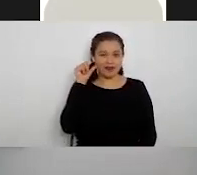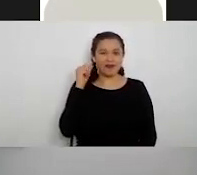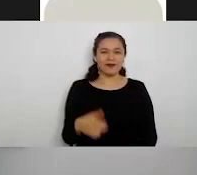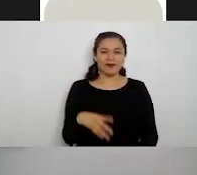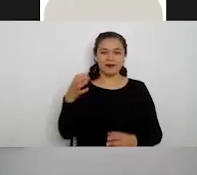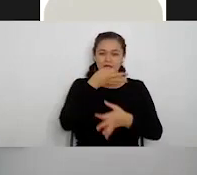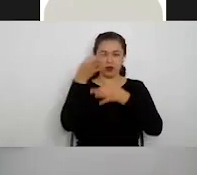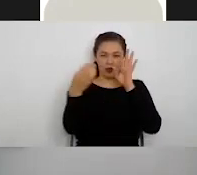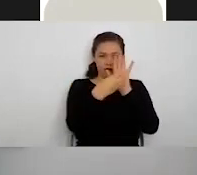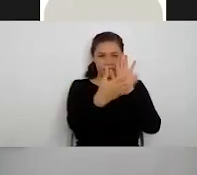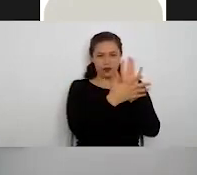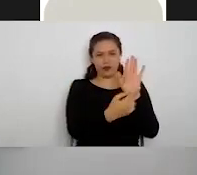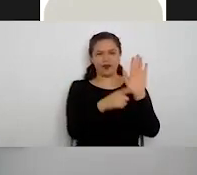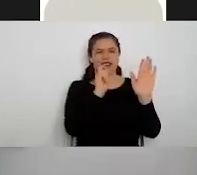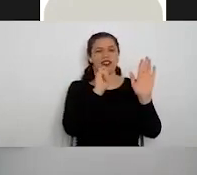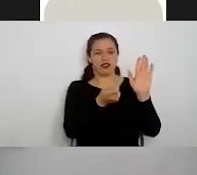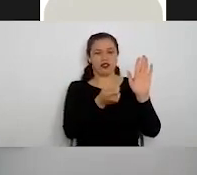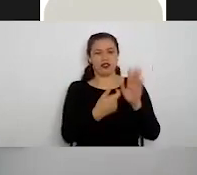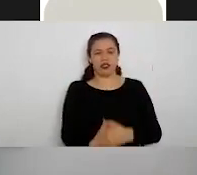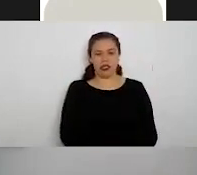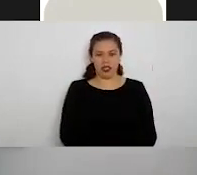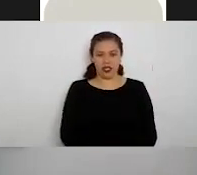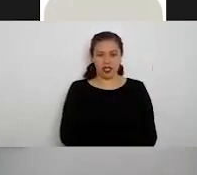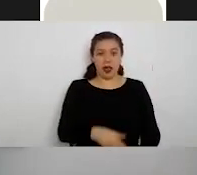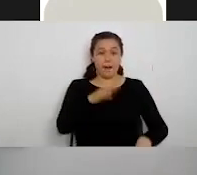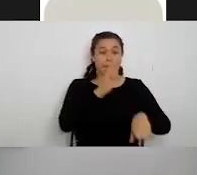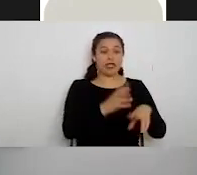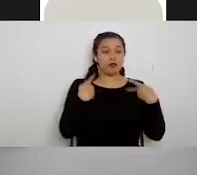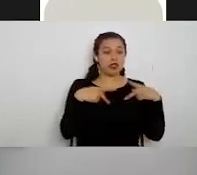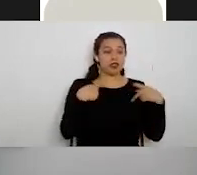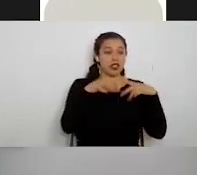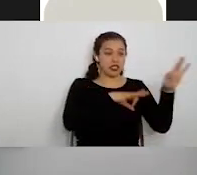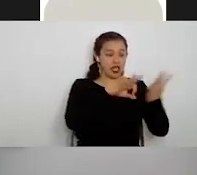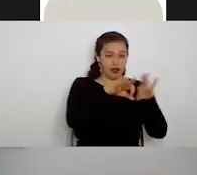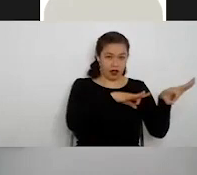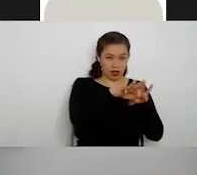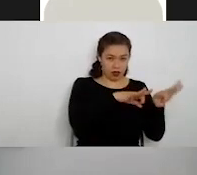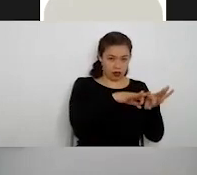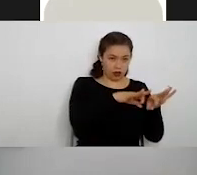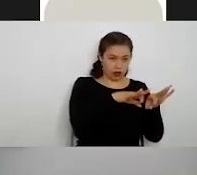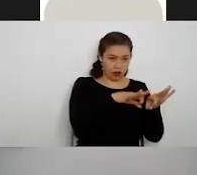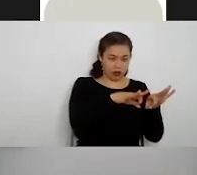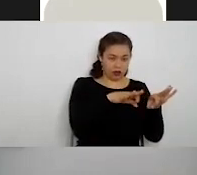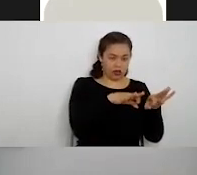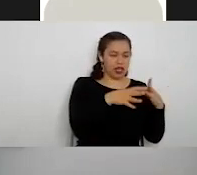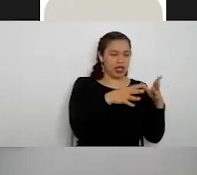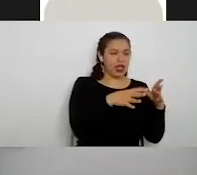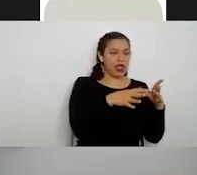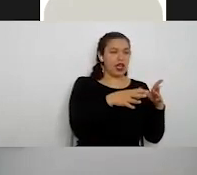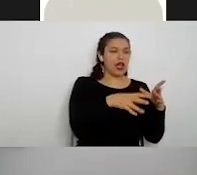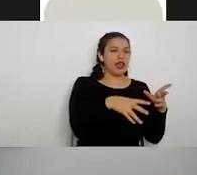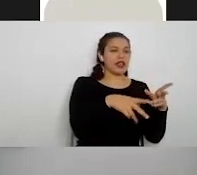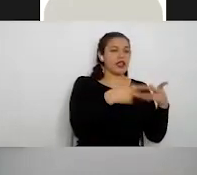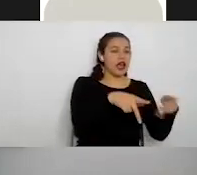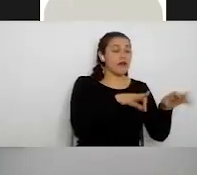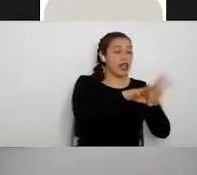dice la JOLTS? Que hay más ofertas de trabajo que personas que andan buscándolo.